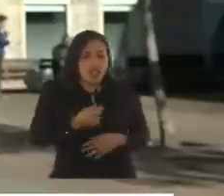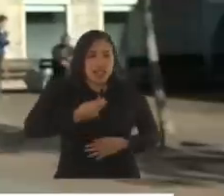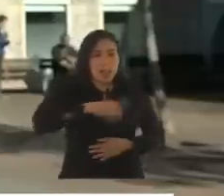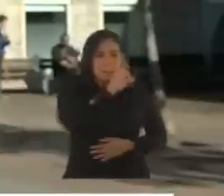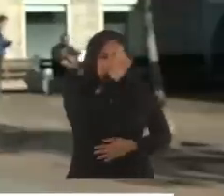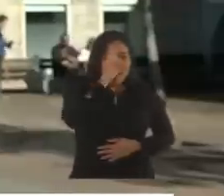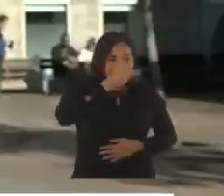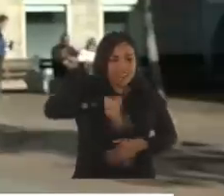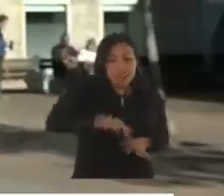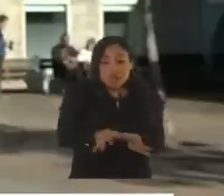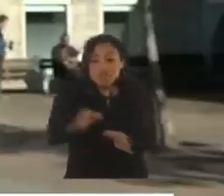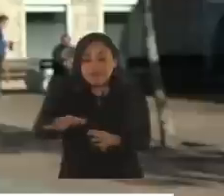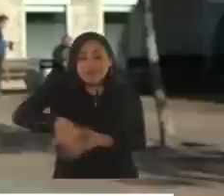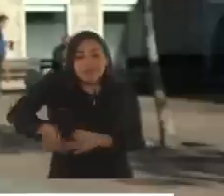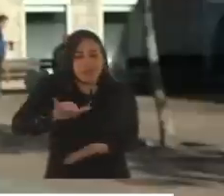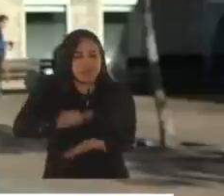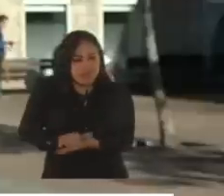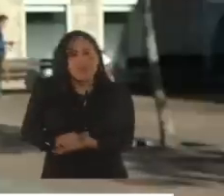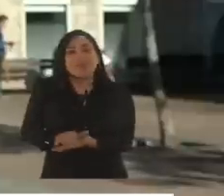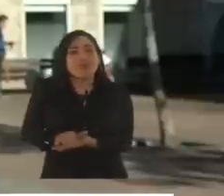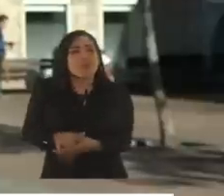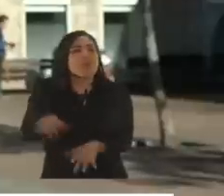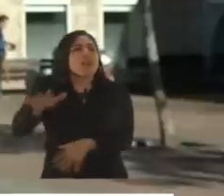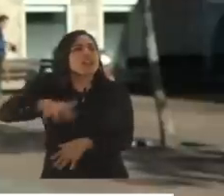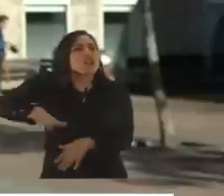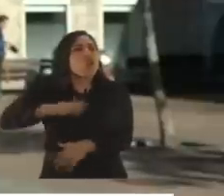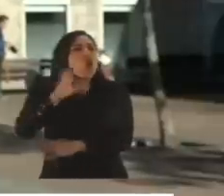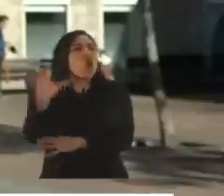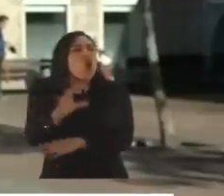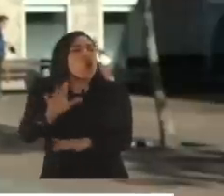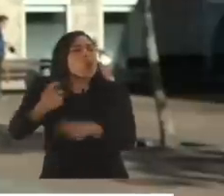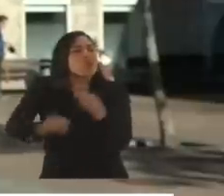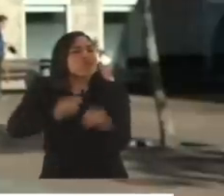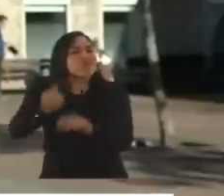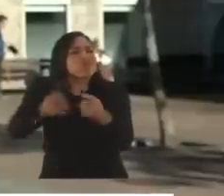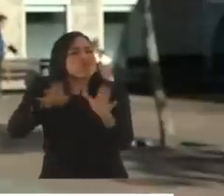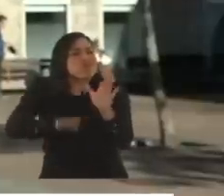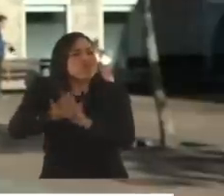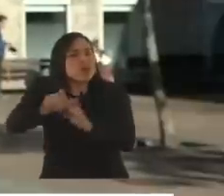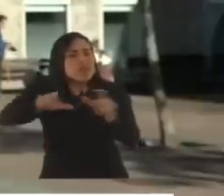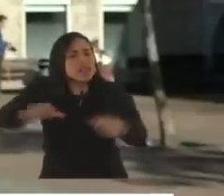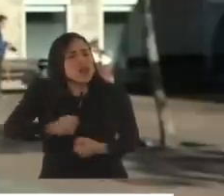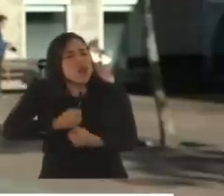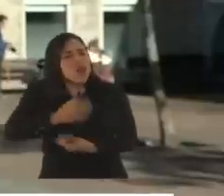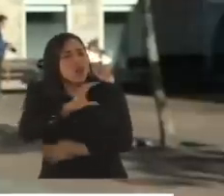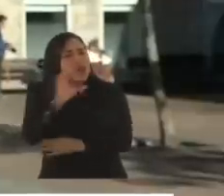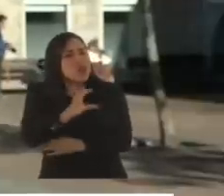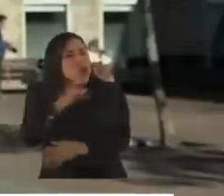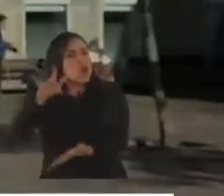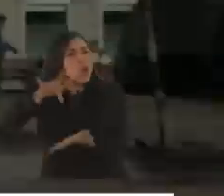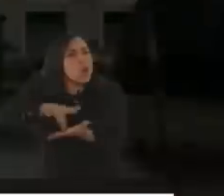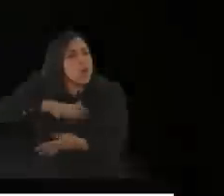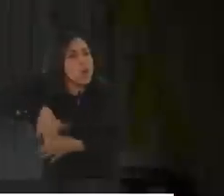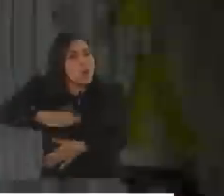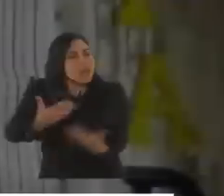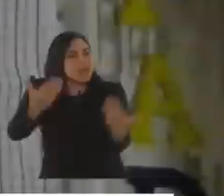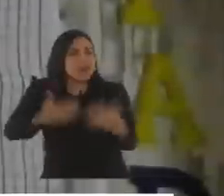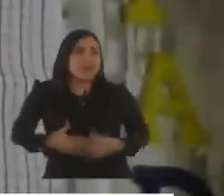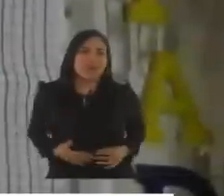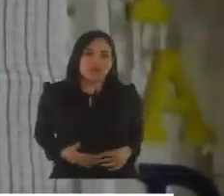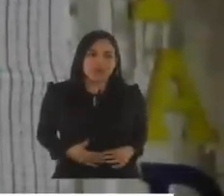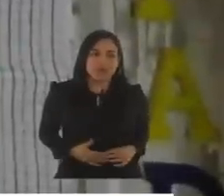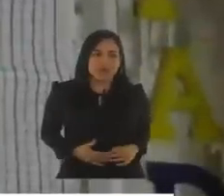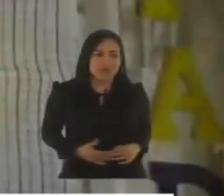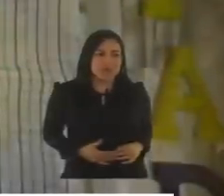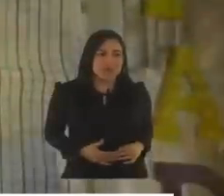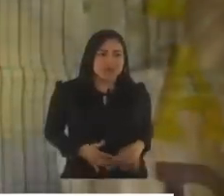Madrid. Hasta aquí también llega lo mejor del emprendimiento y del don de gentes de los colombianos en el exterior.